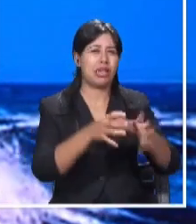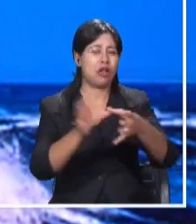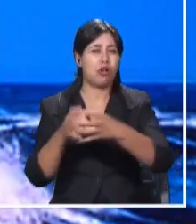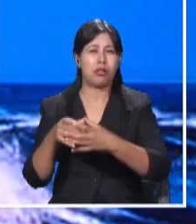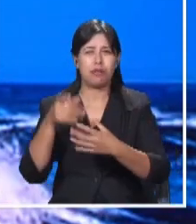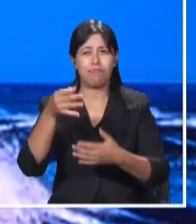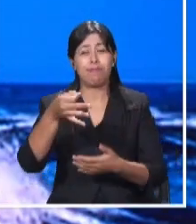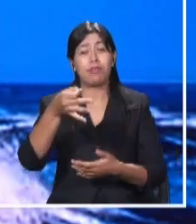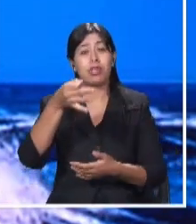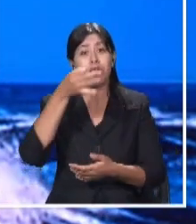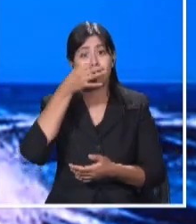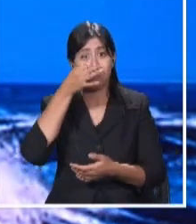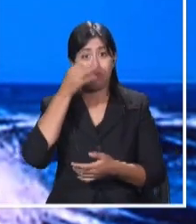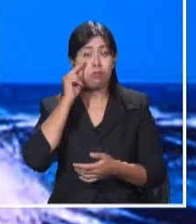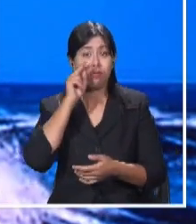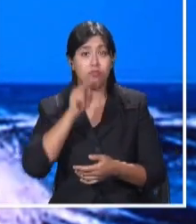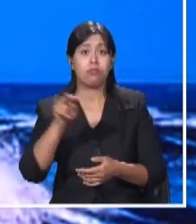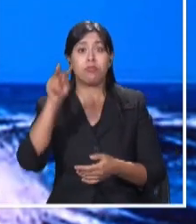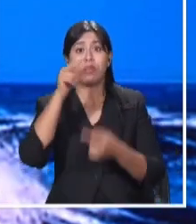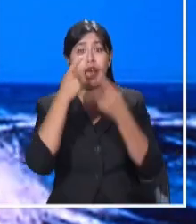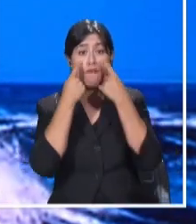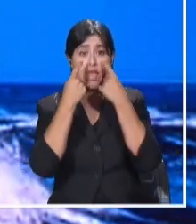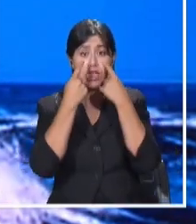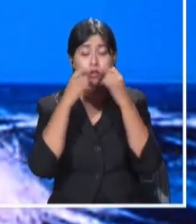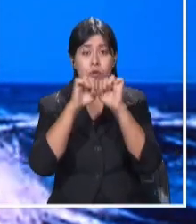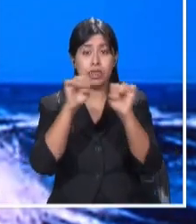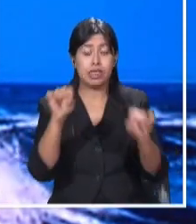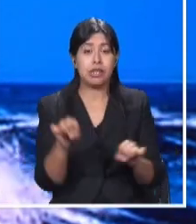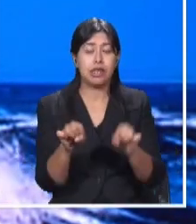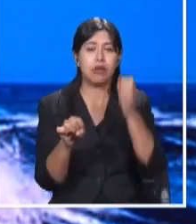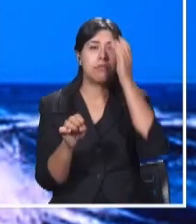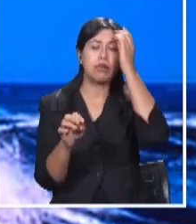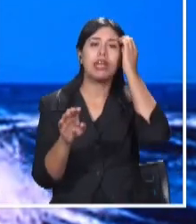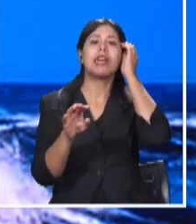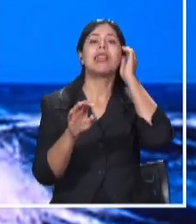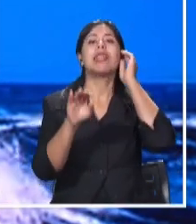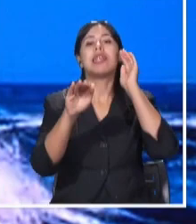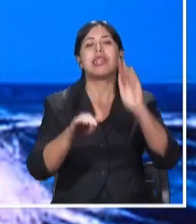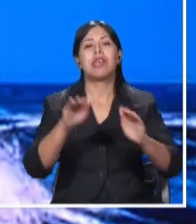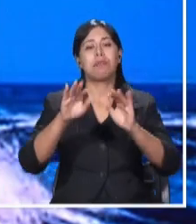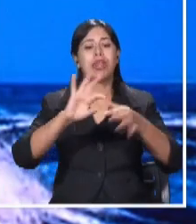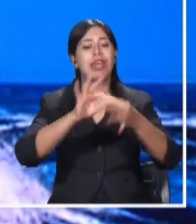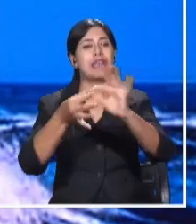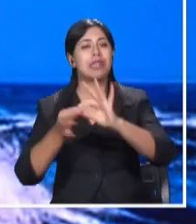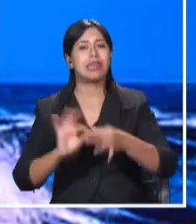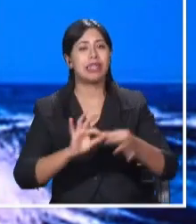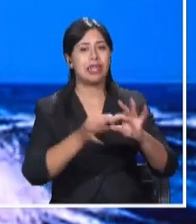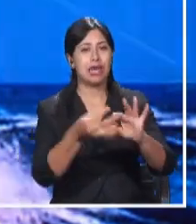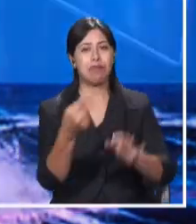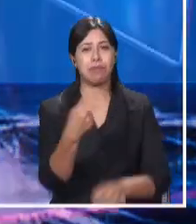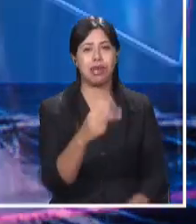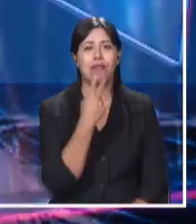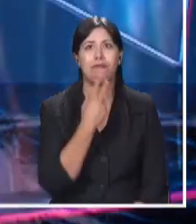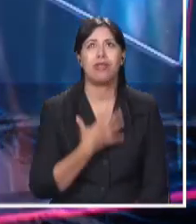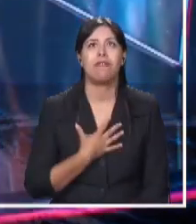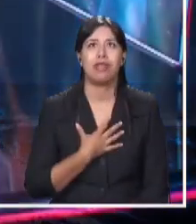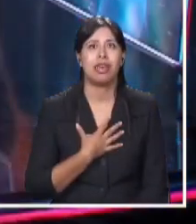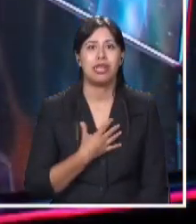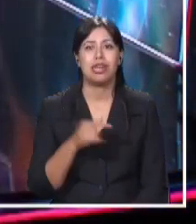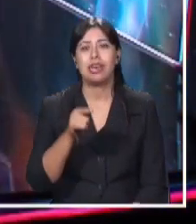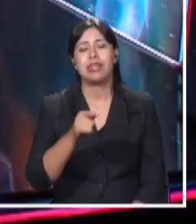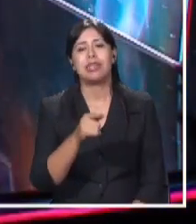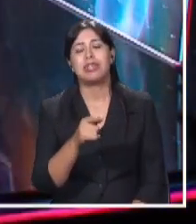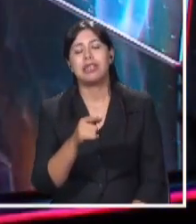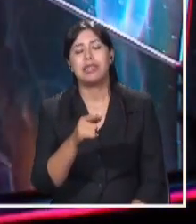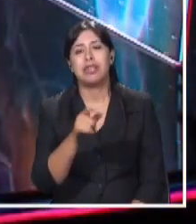en visión, uno ve que los sistemas visuales dependen del animal, del ecosistema, del mundo donde habita ese mamífero o